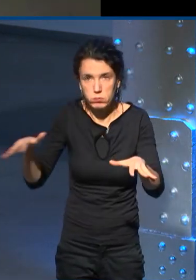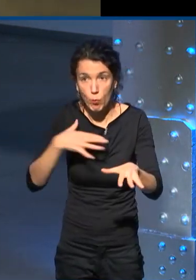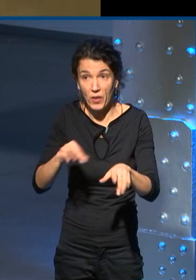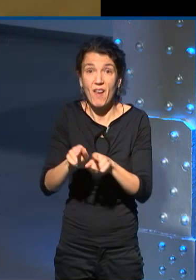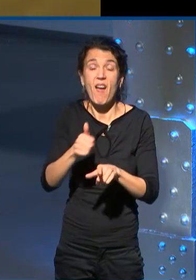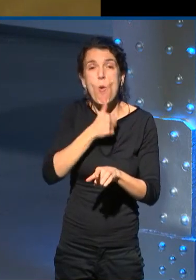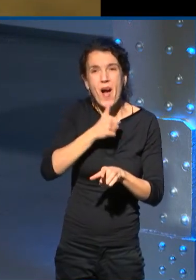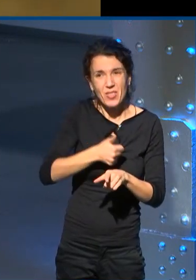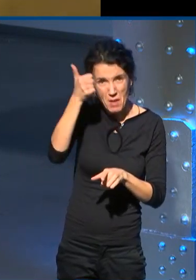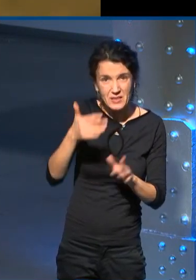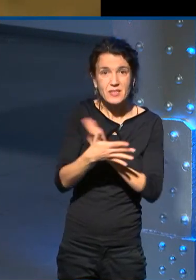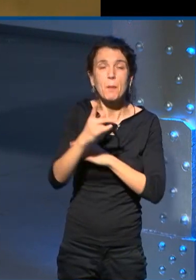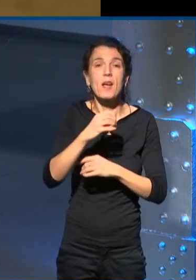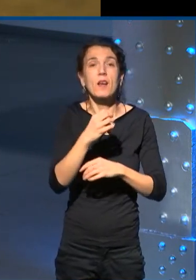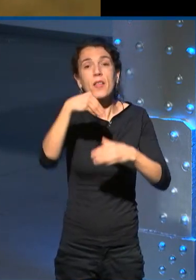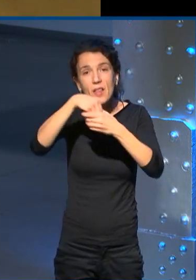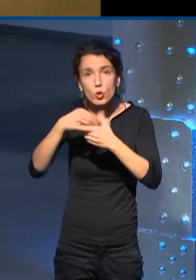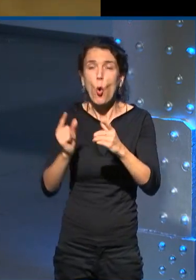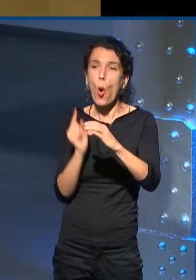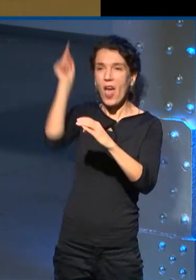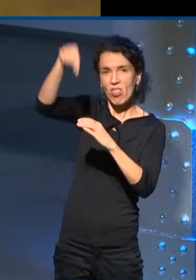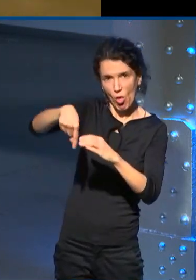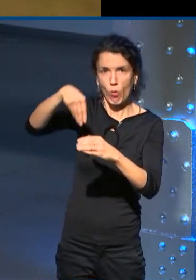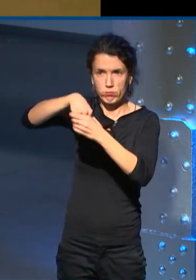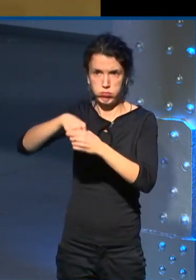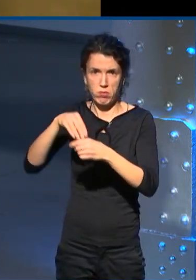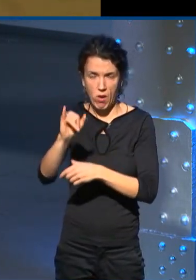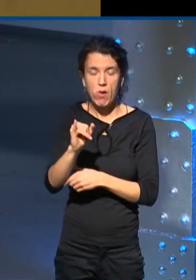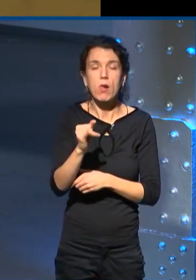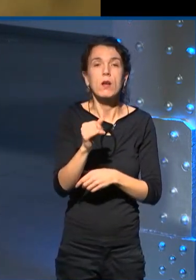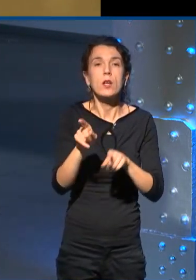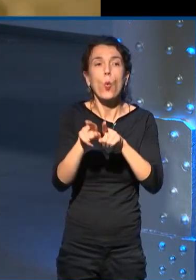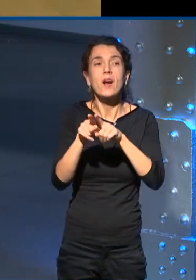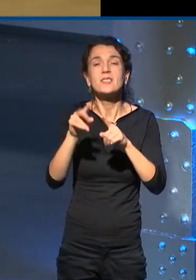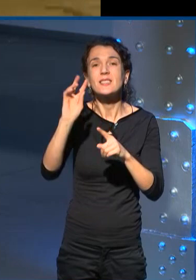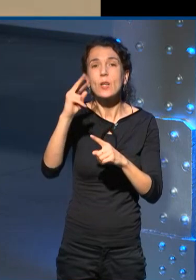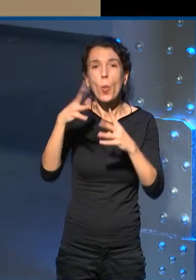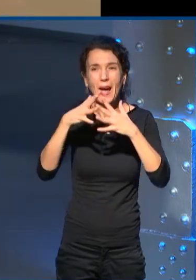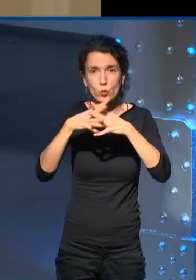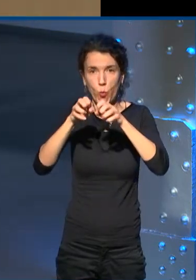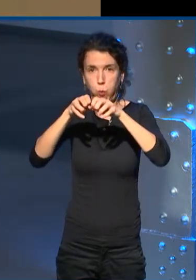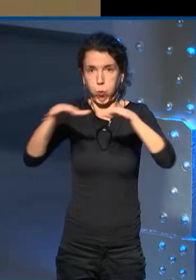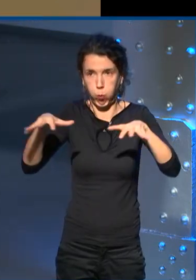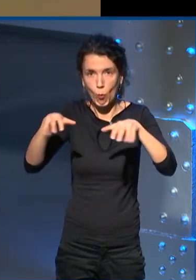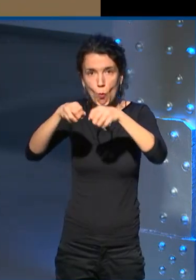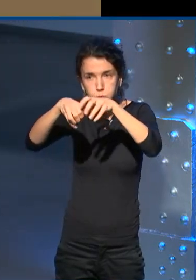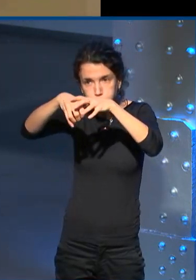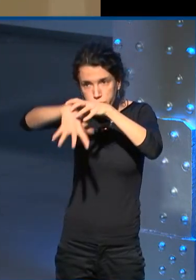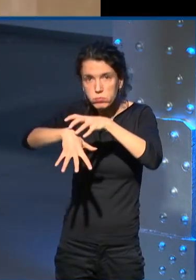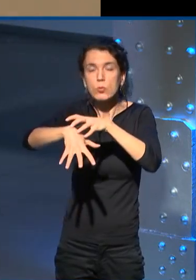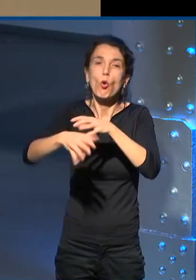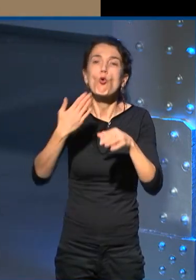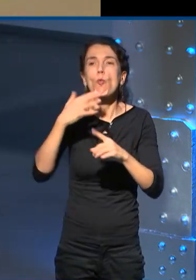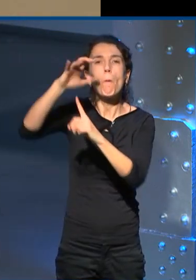abulte menos y quepan muchas de estas naves en un mismo lanzador. En un momento dado se despliega una segunda estructura inflable, es esa, que como ven es una especie